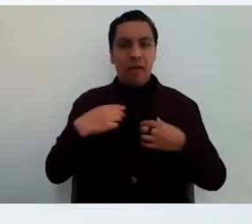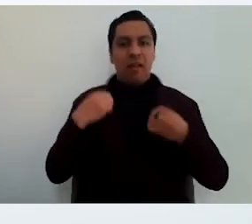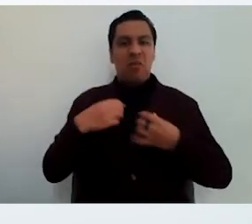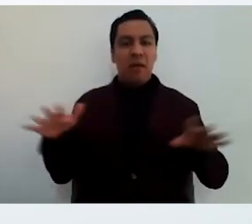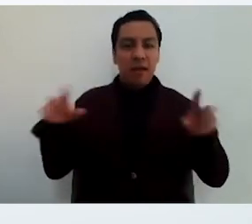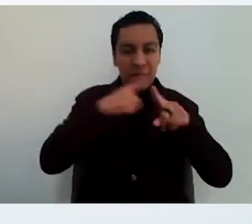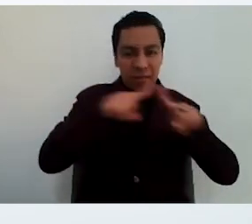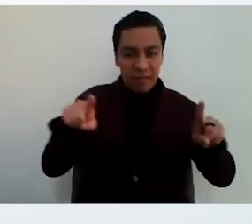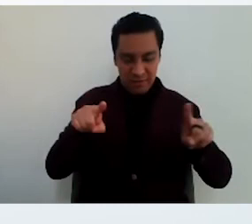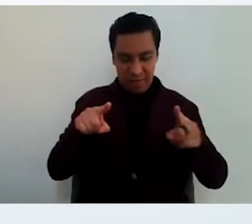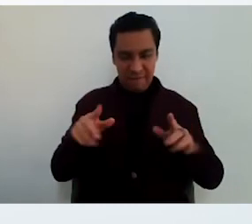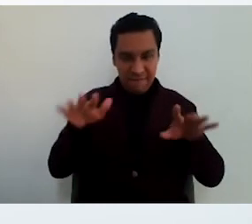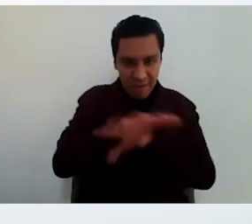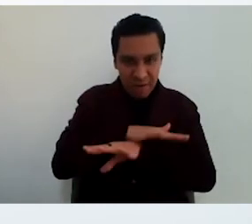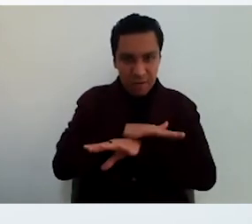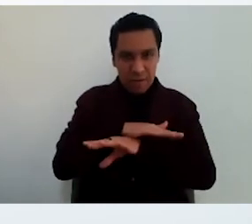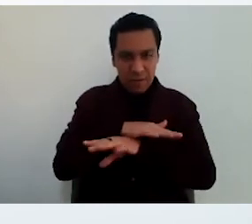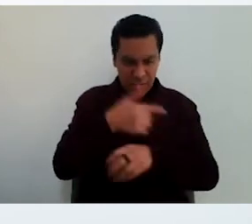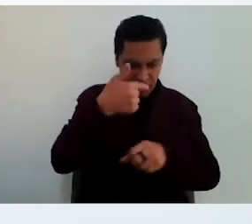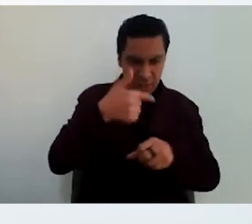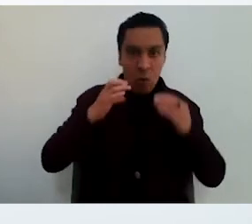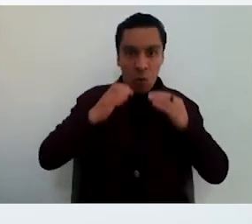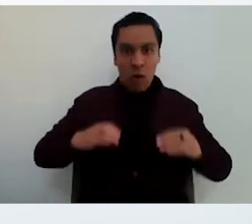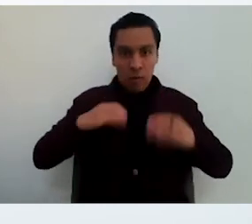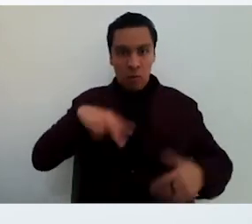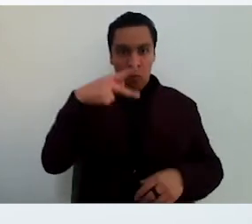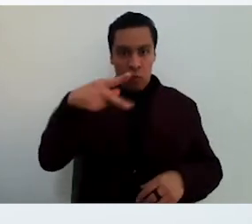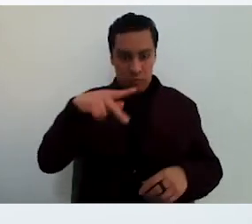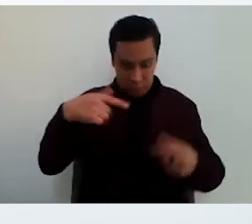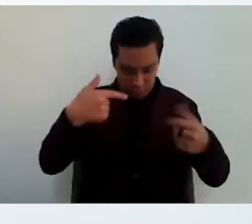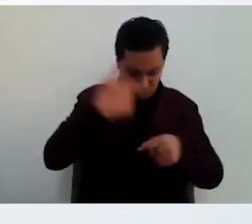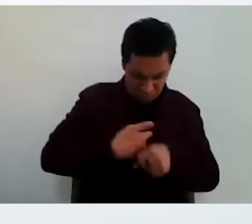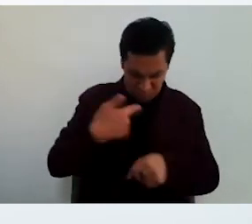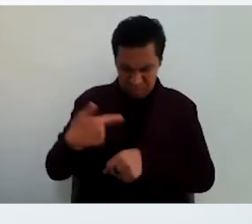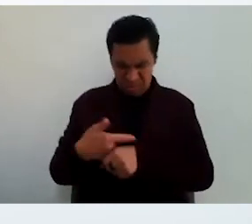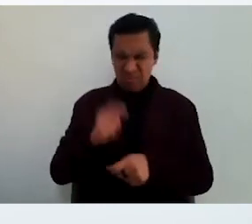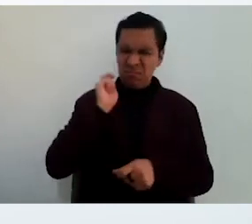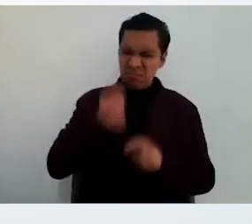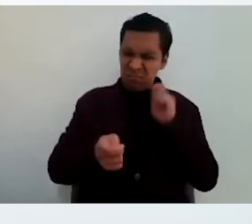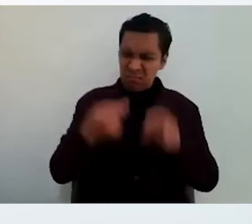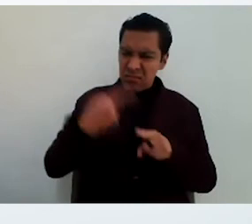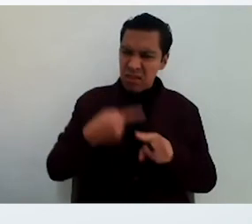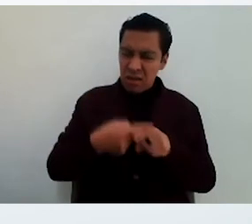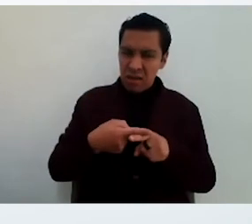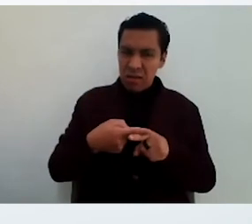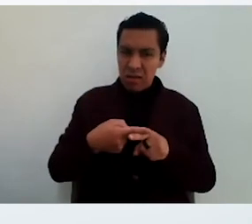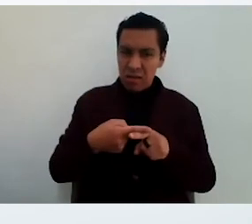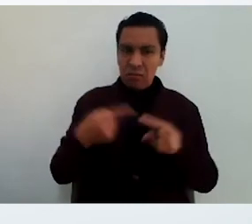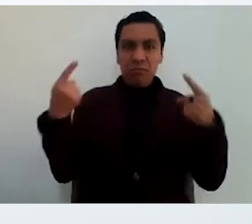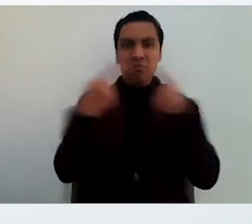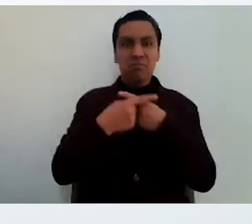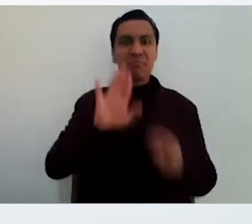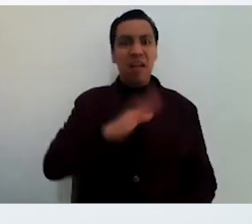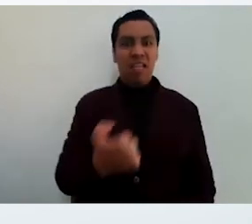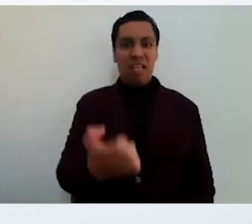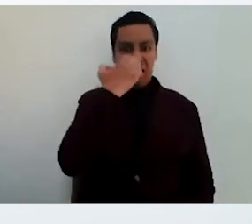sistema inmunológico no lo reconoce. Y Eso es entonces cierto. decimos, bueno, ¿dónde está mi inmunidad? Así es.